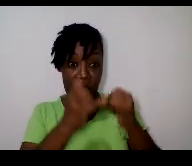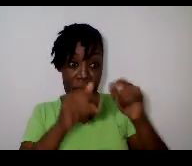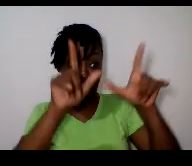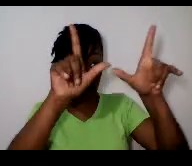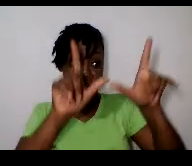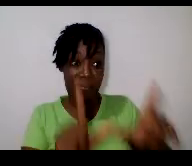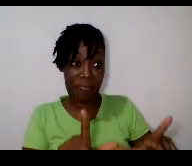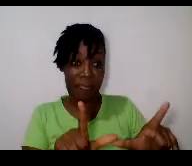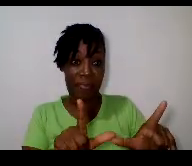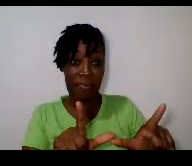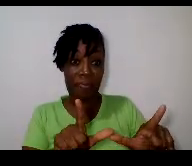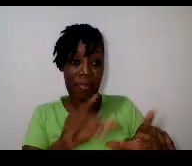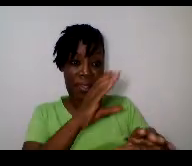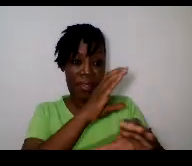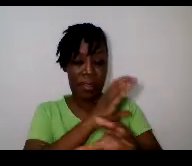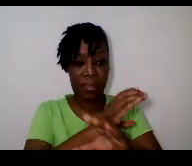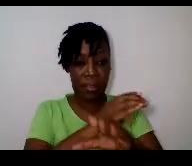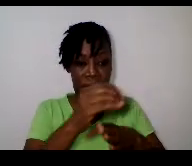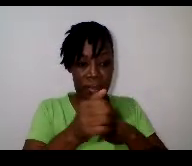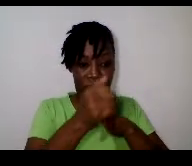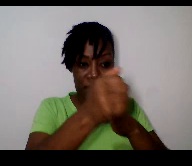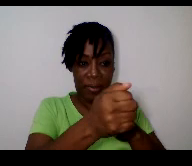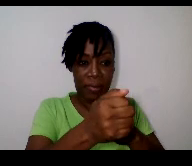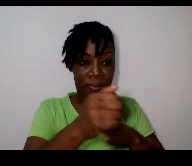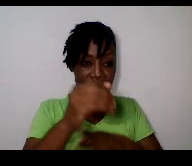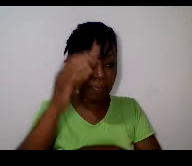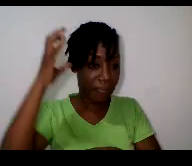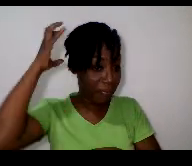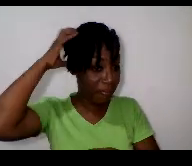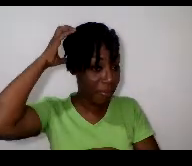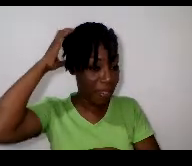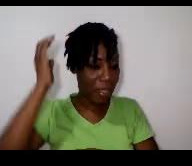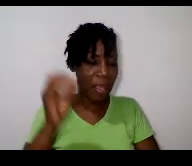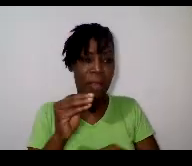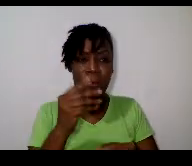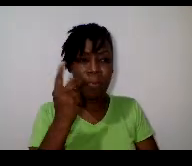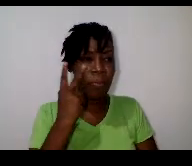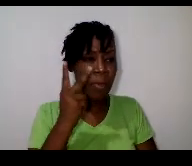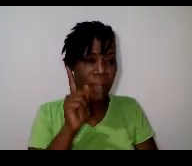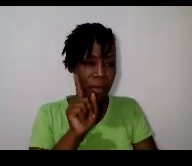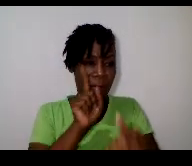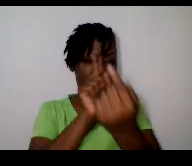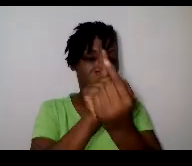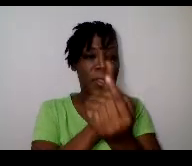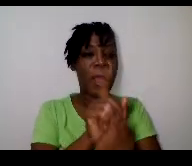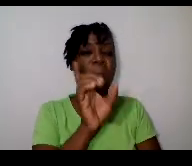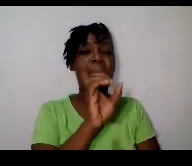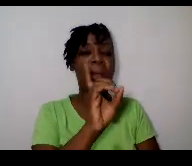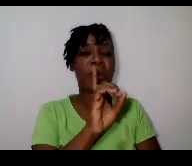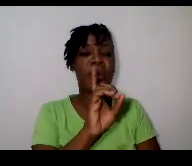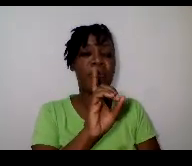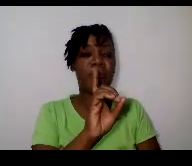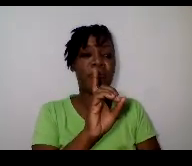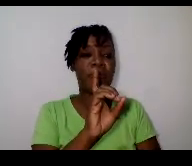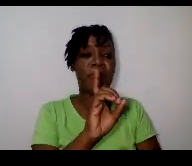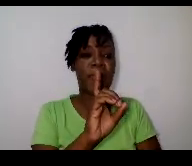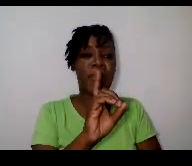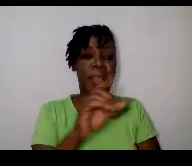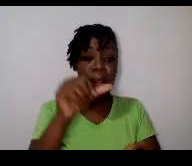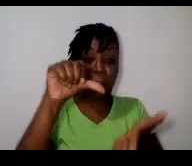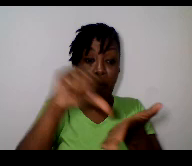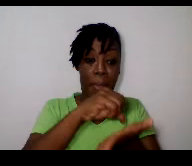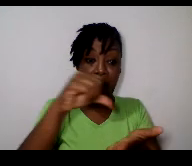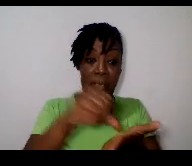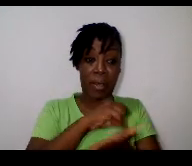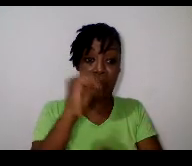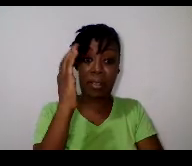es esta guía para cuidar el cerebro, la pueden encontrar, como les dije, en la página del Facebook y en la página de Vida Estudiantil, donde